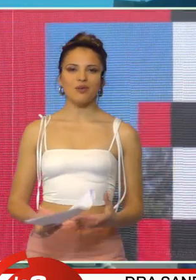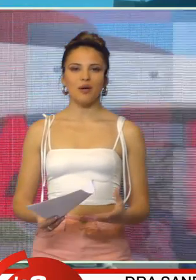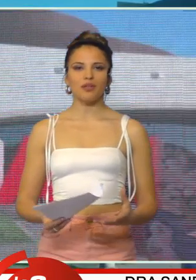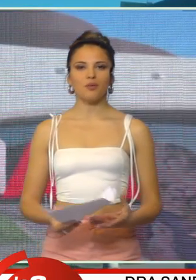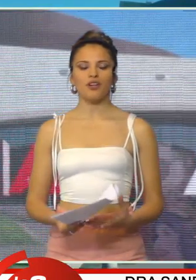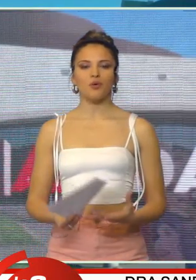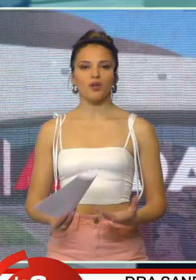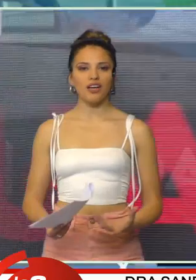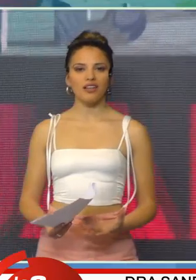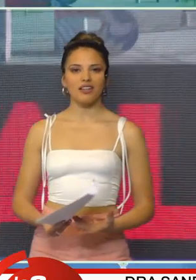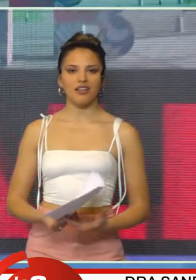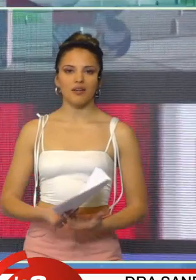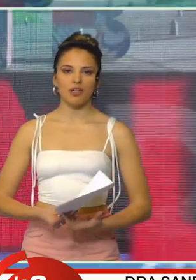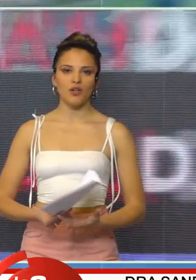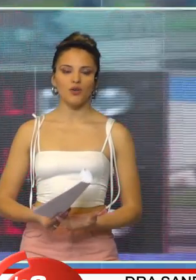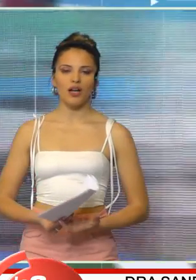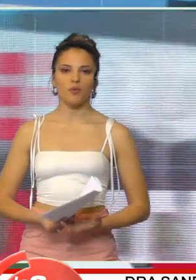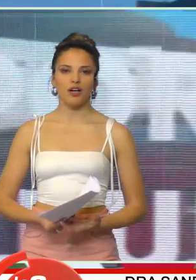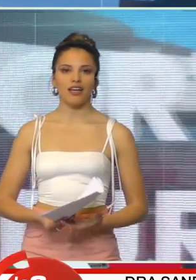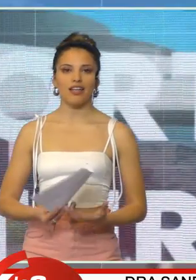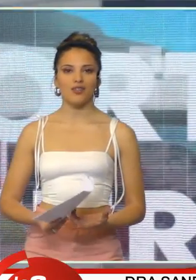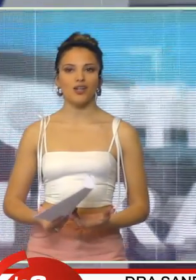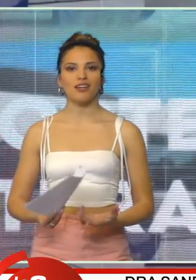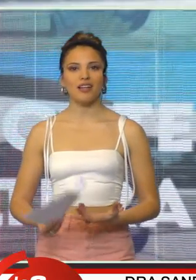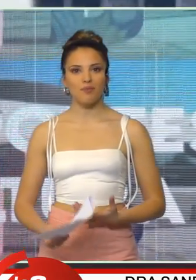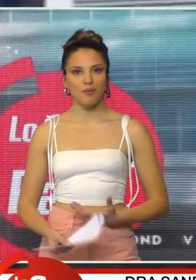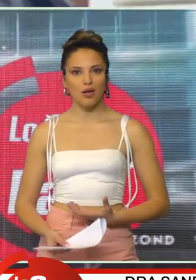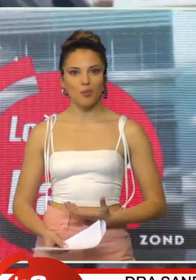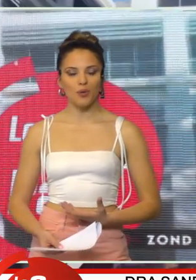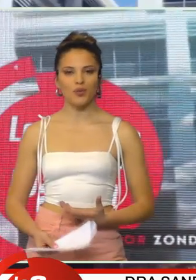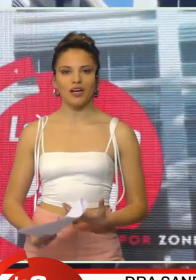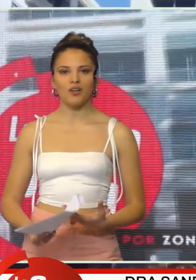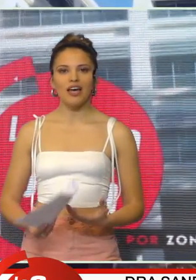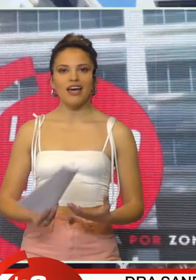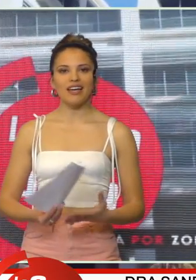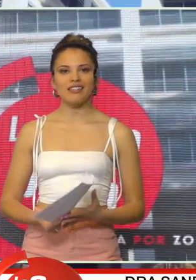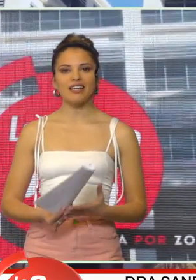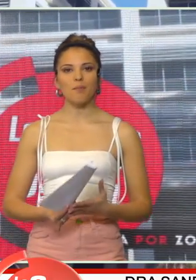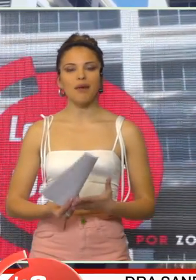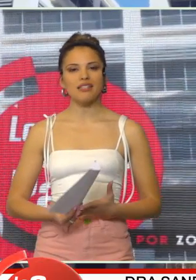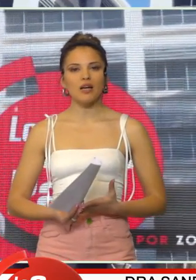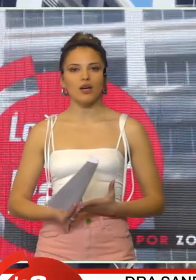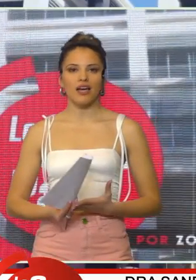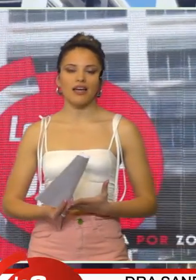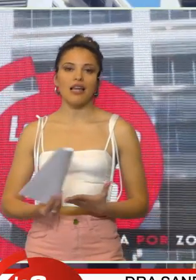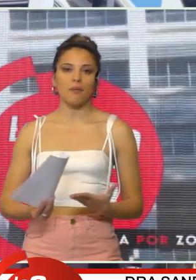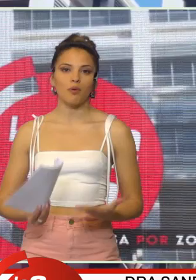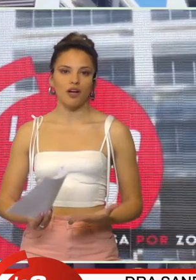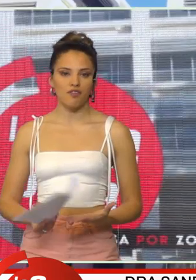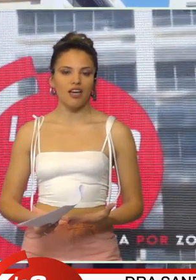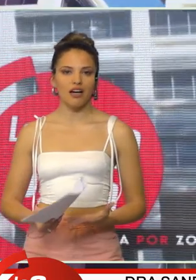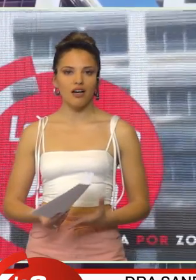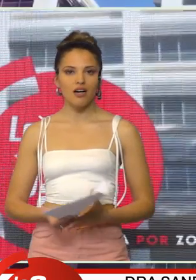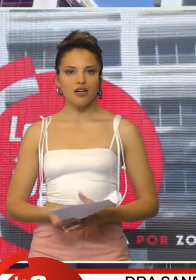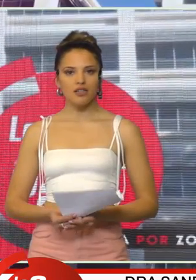que seguramente es muy recurrente entre medio de todas las mujeres, que de hecho ayer también me lo preguntaron, es que si reemplaza lo que es la